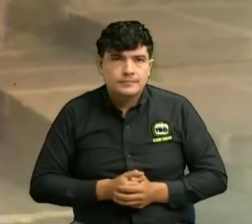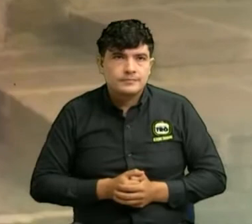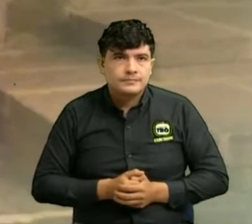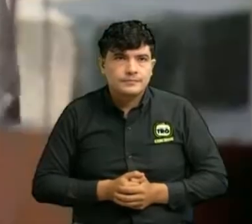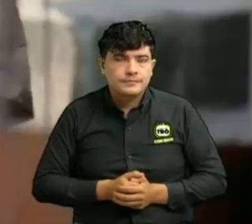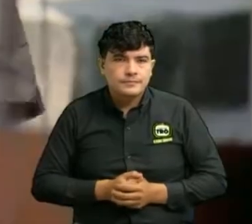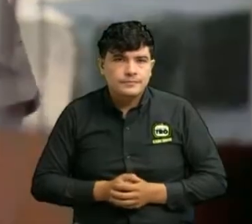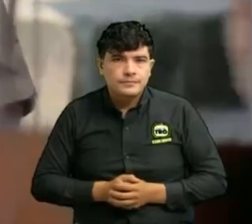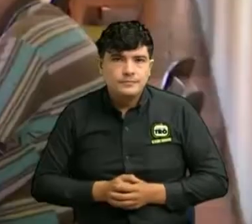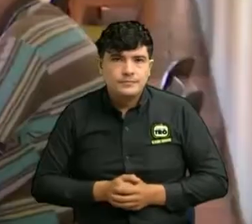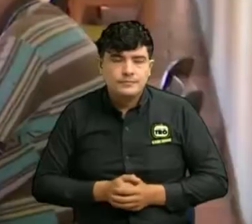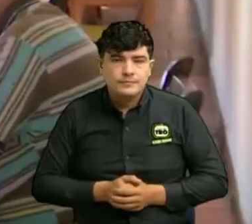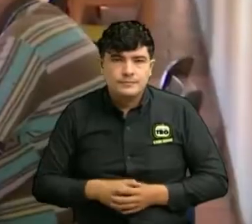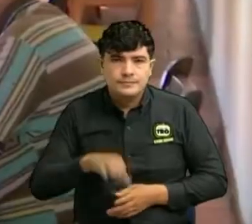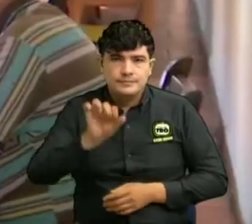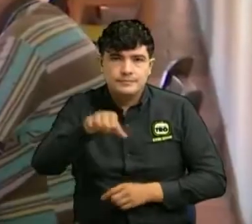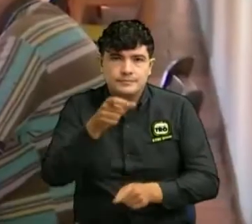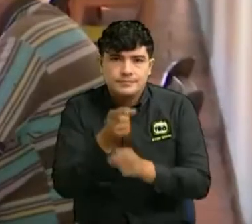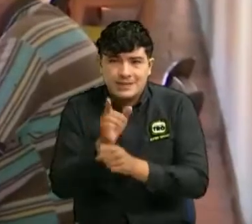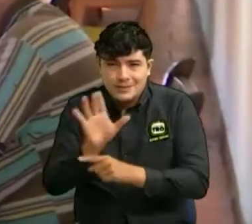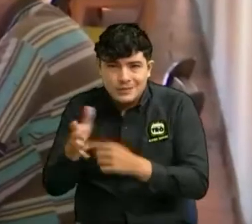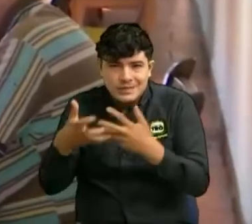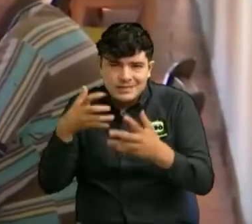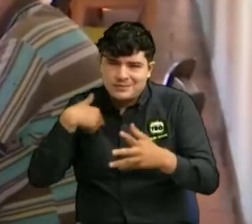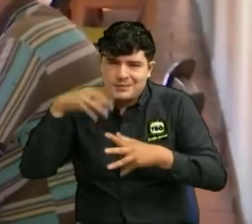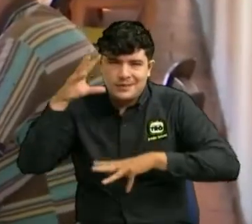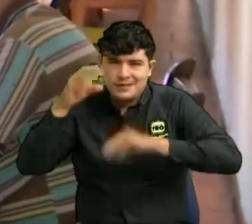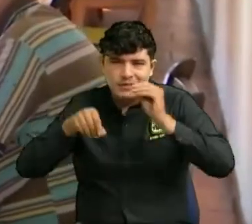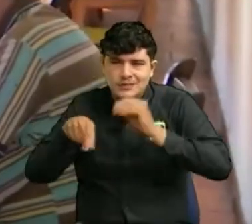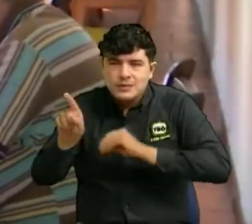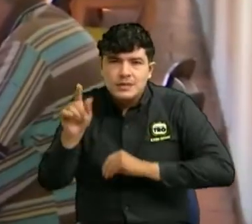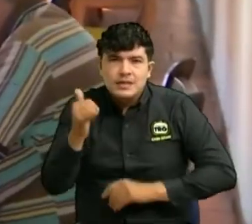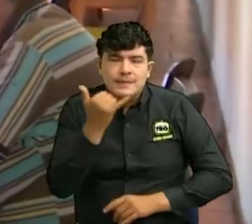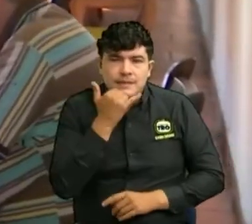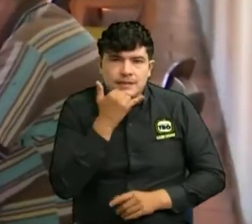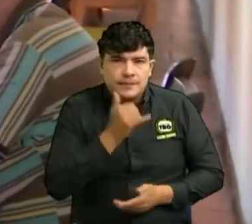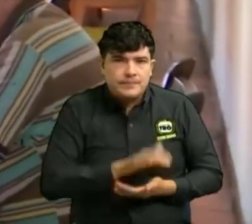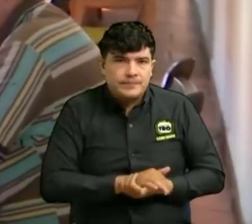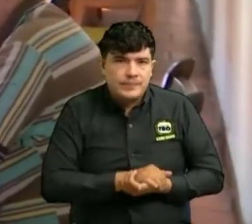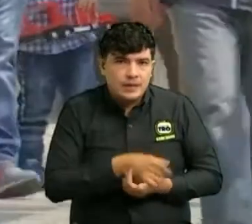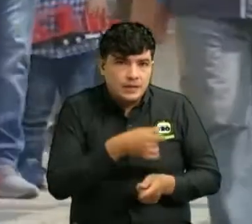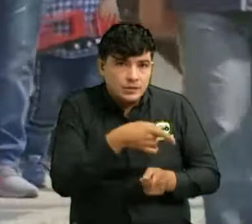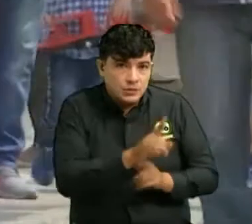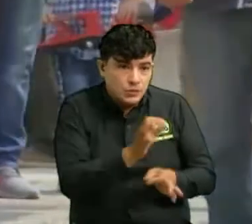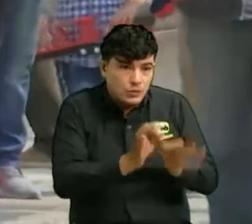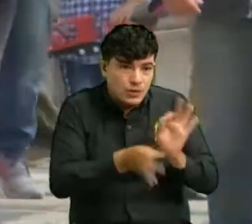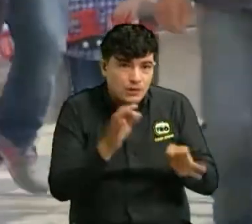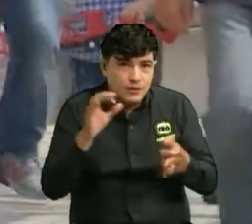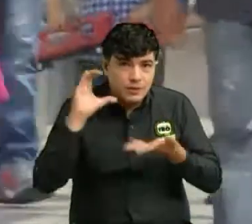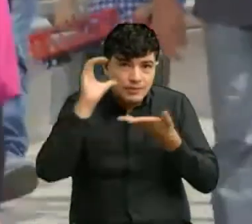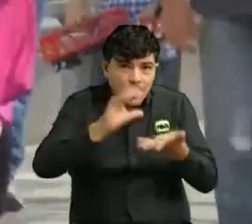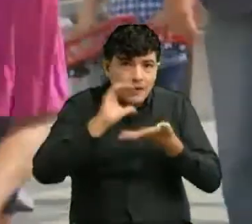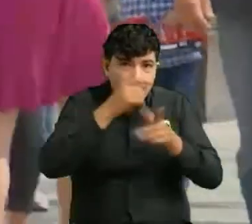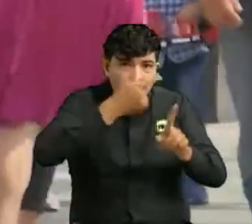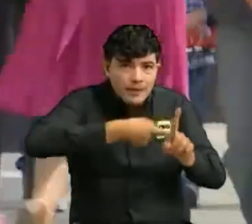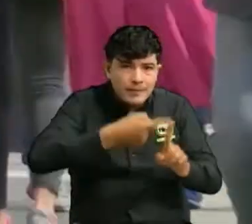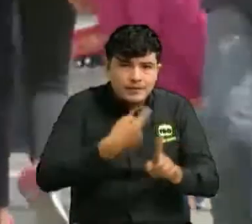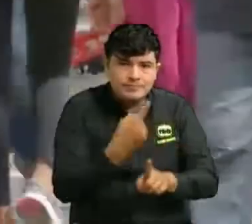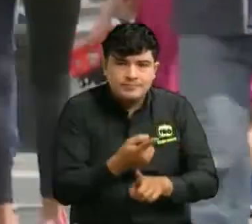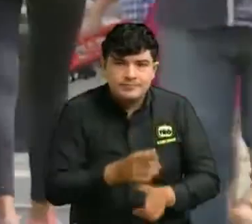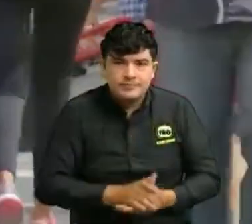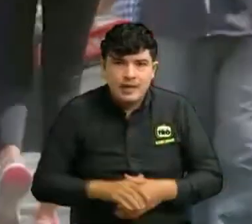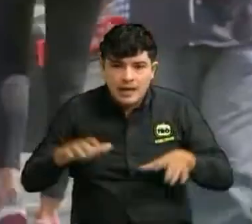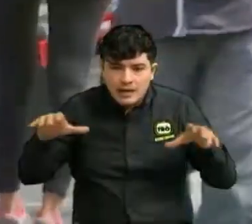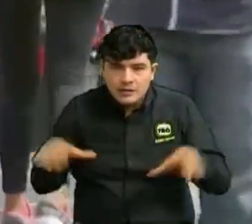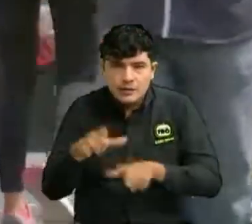Bueno, este sistema pues no lo comparto. Lo que sucede es que, ¿cuál es el antecedente jurídico de estos pagos? El acto